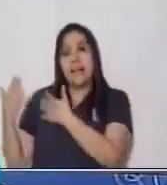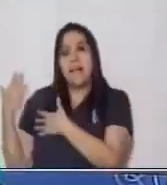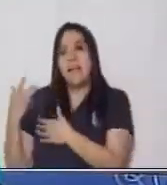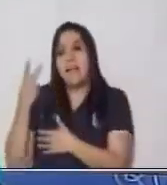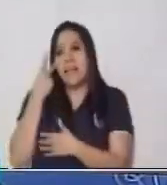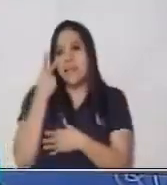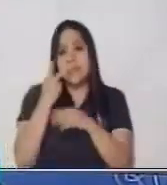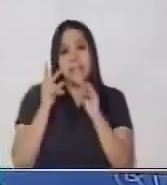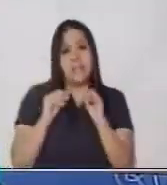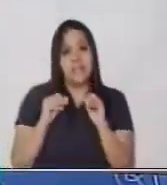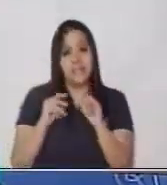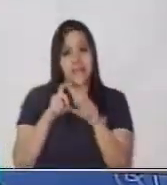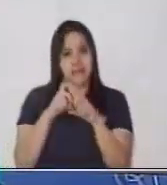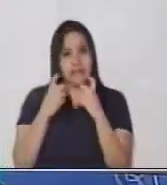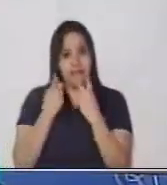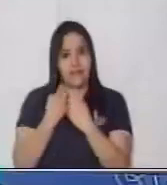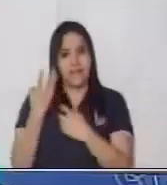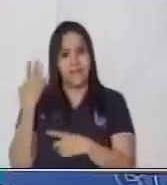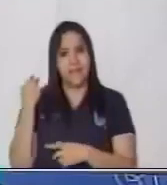sesiones anteriores.